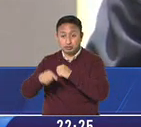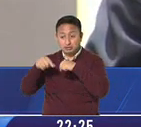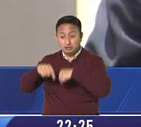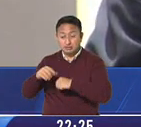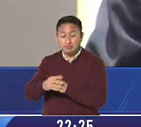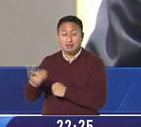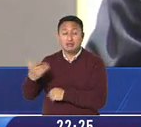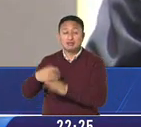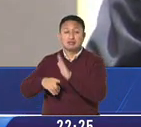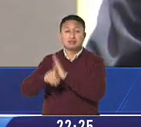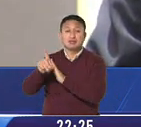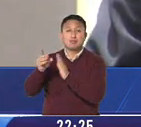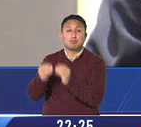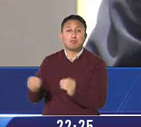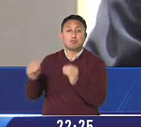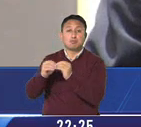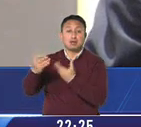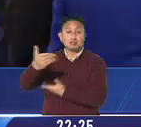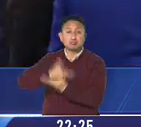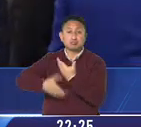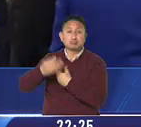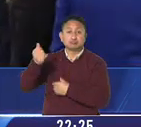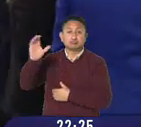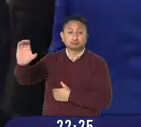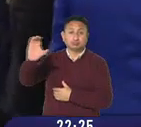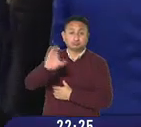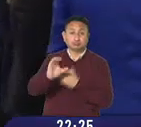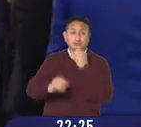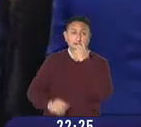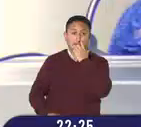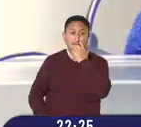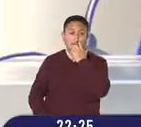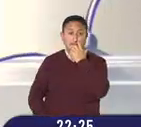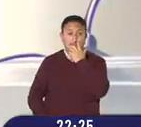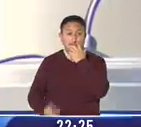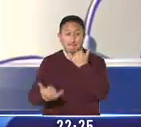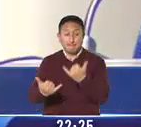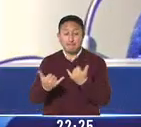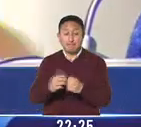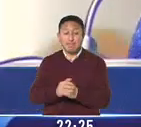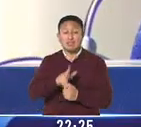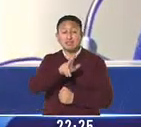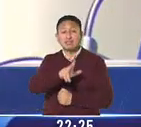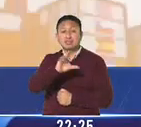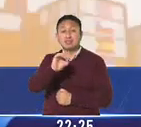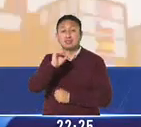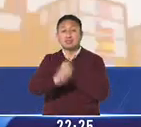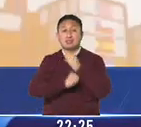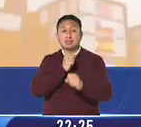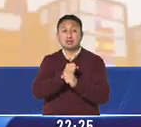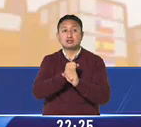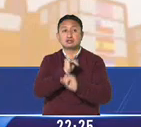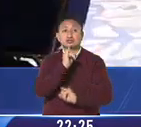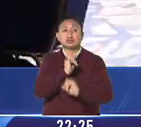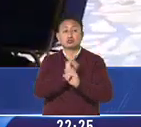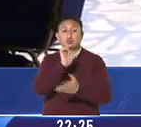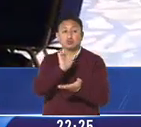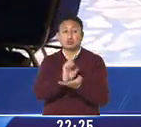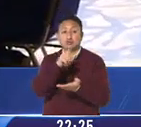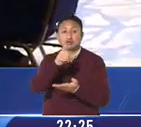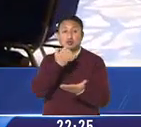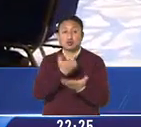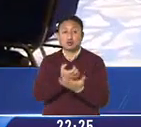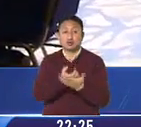desarrollar más comercio, más inversión. Estas declaraciones fueron en el marco del 30º aniversario del Instituto Ecuatoriano de